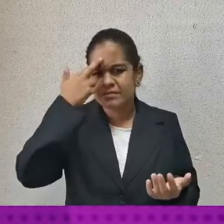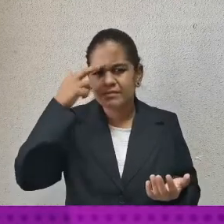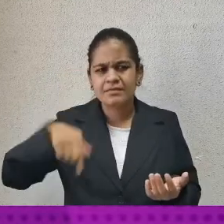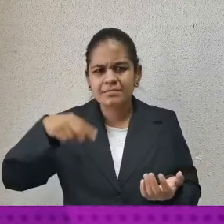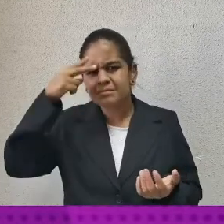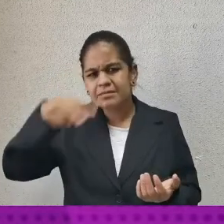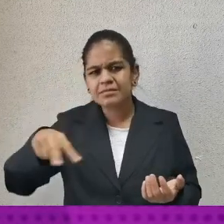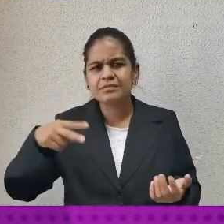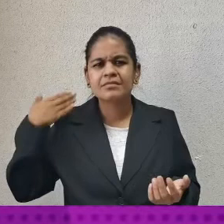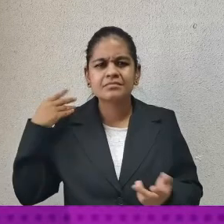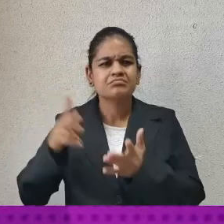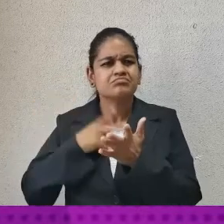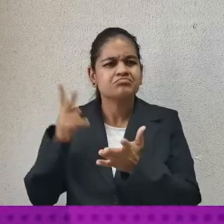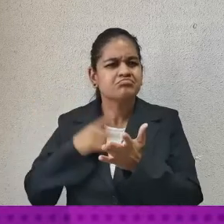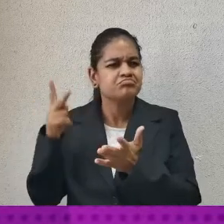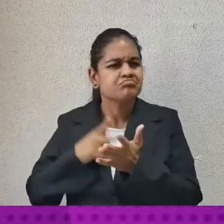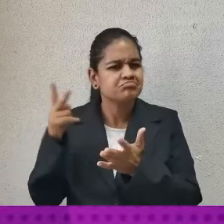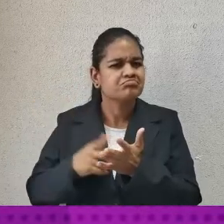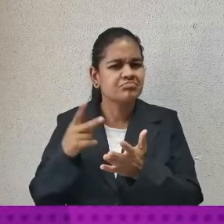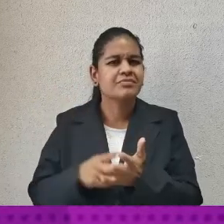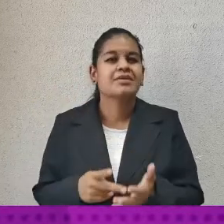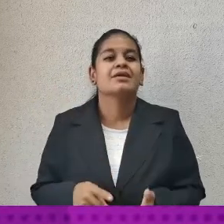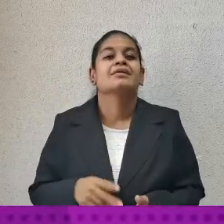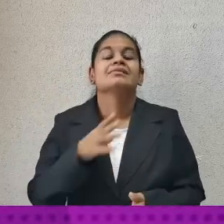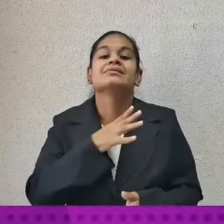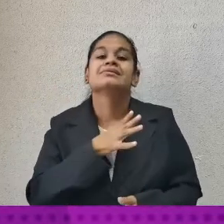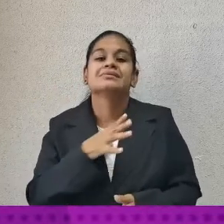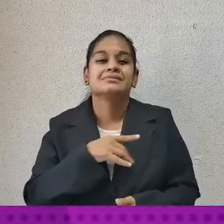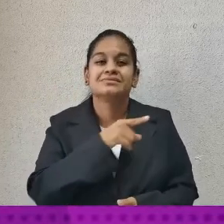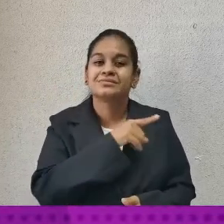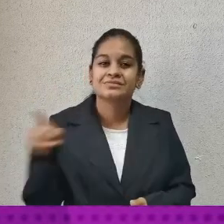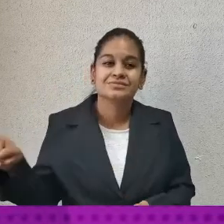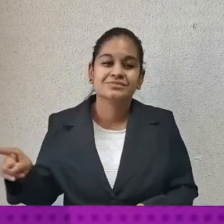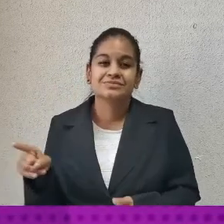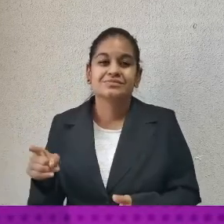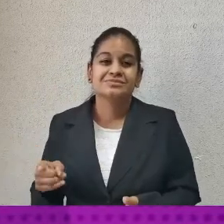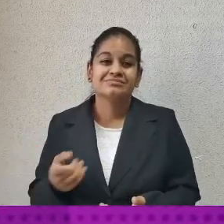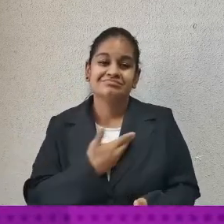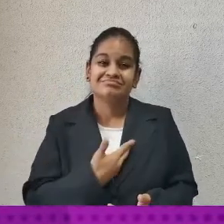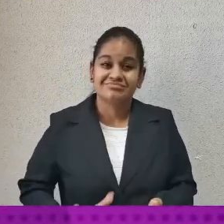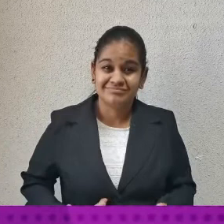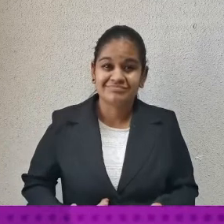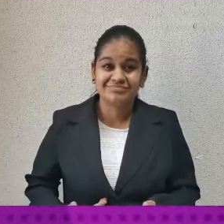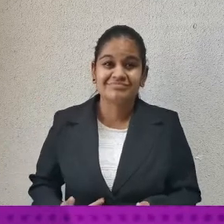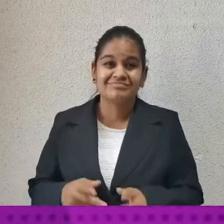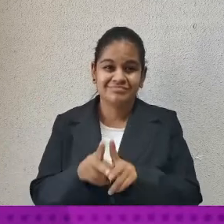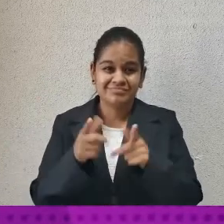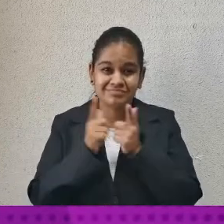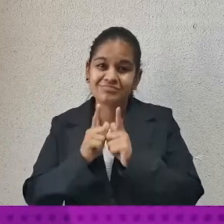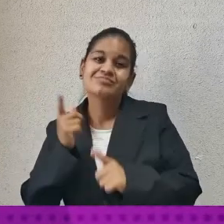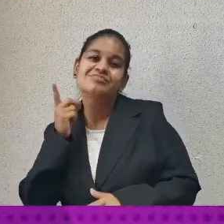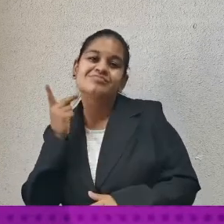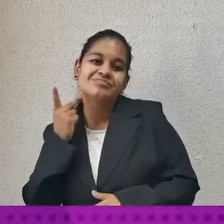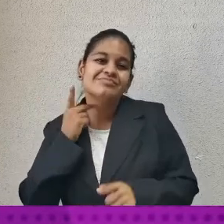constancias en forma precisa y apegado a derecho, sin importar los colores partidistas. Yo creo que esa